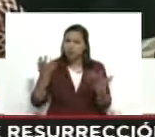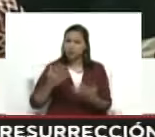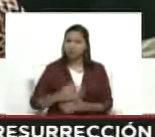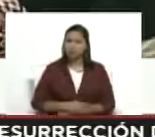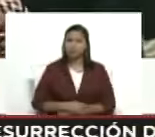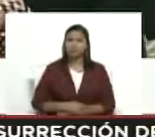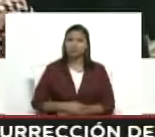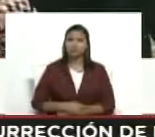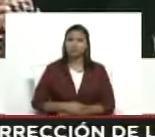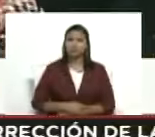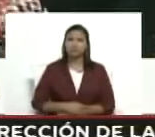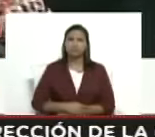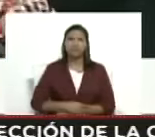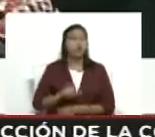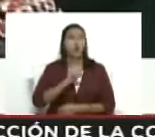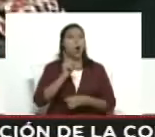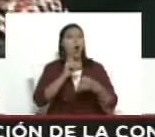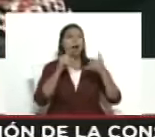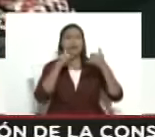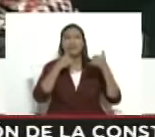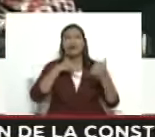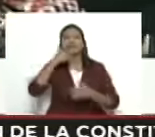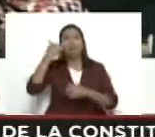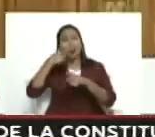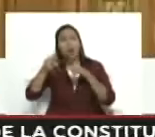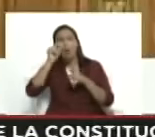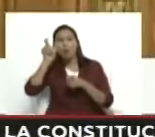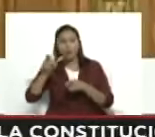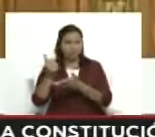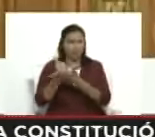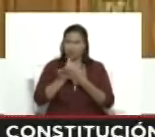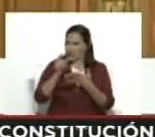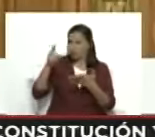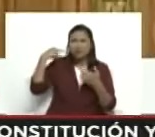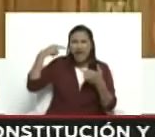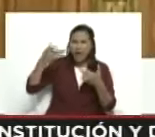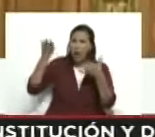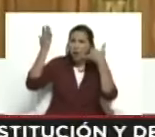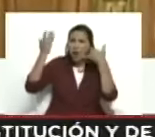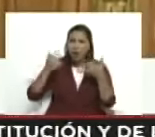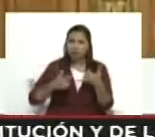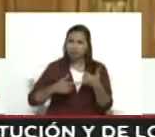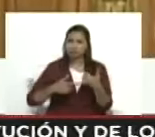No, y que hay que hablar con Salas Rome, que él nos va a ayudar, que nos va a ayudar nada, tú eres loco, ¿vale?